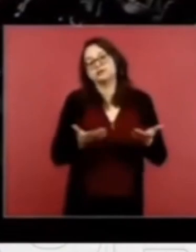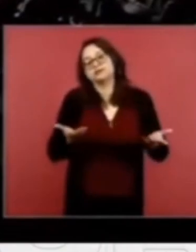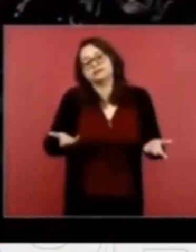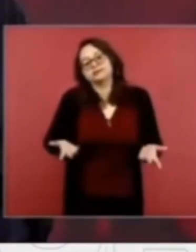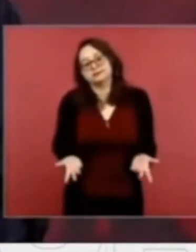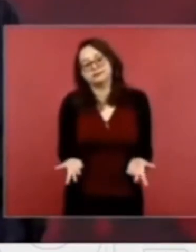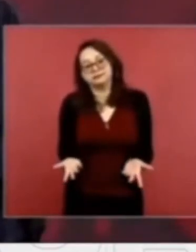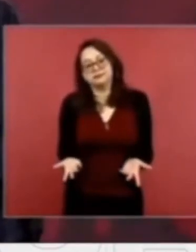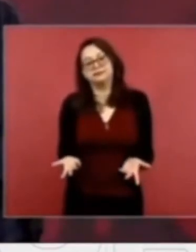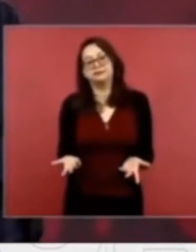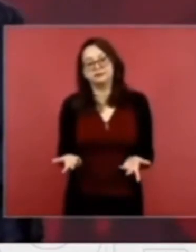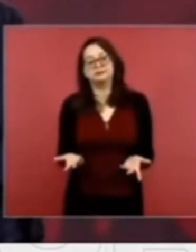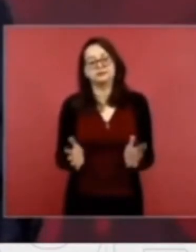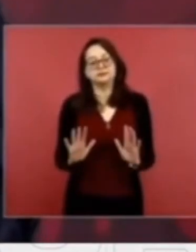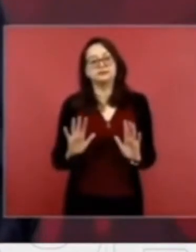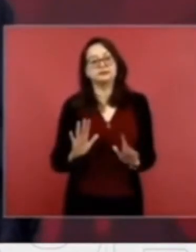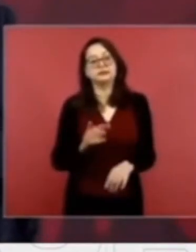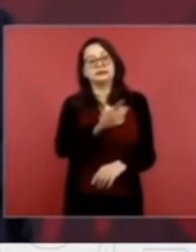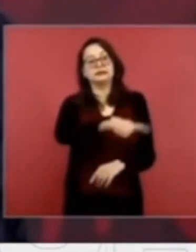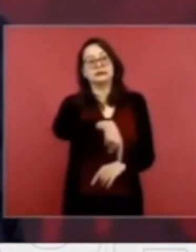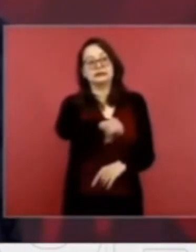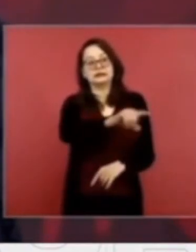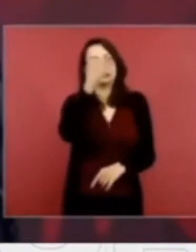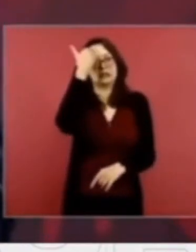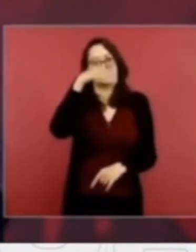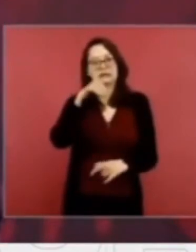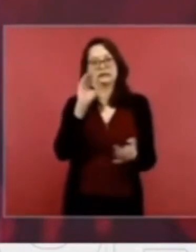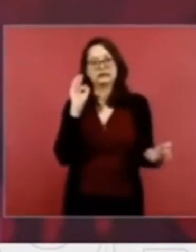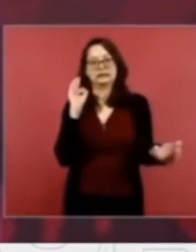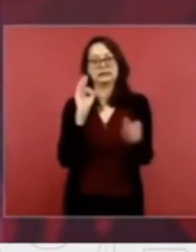Como vienen las elecciones, pues quisieran